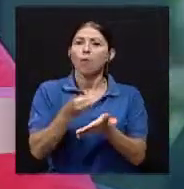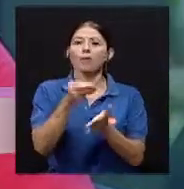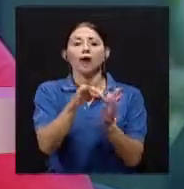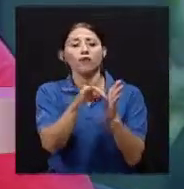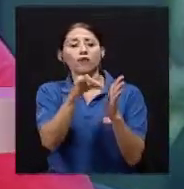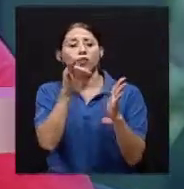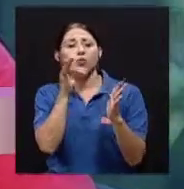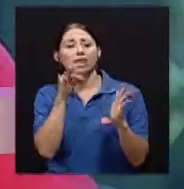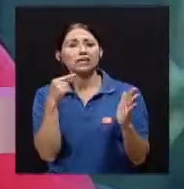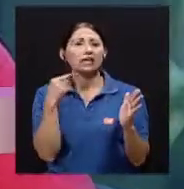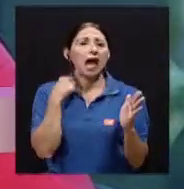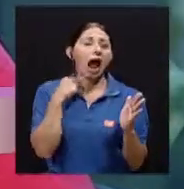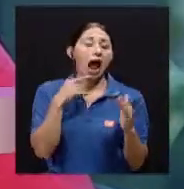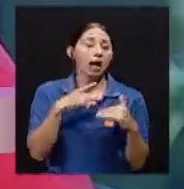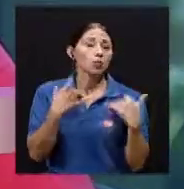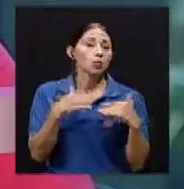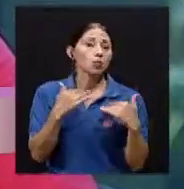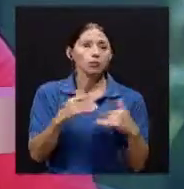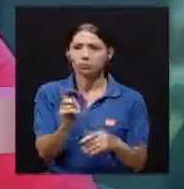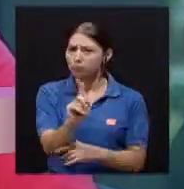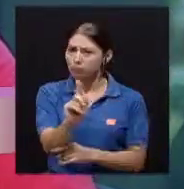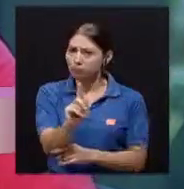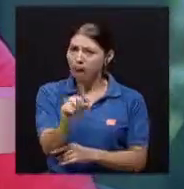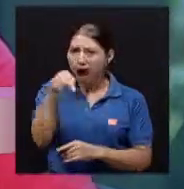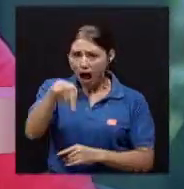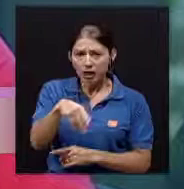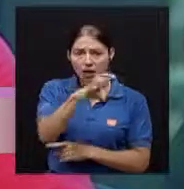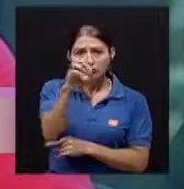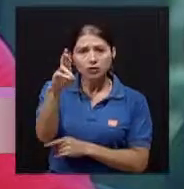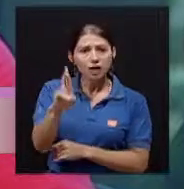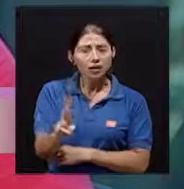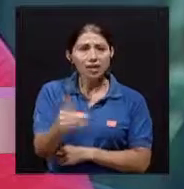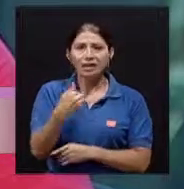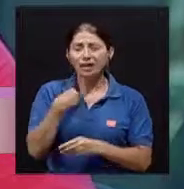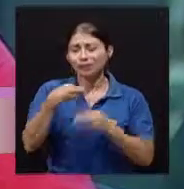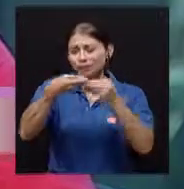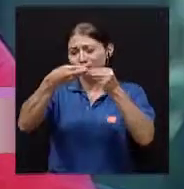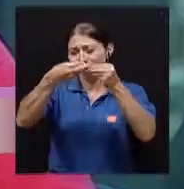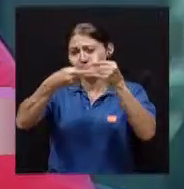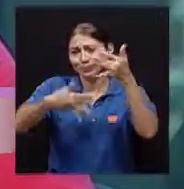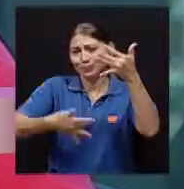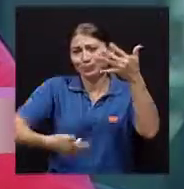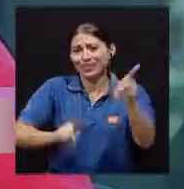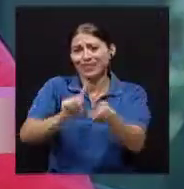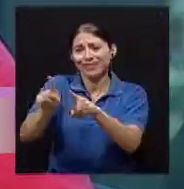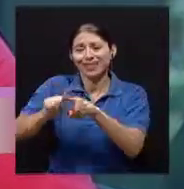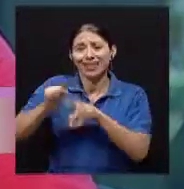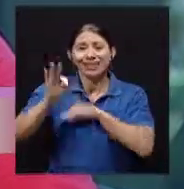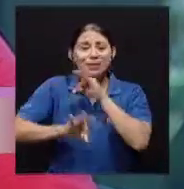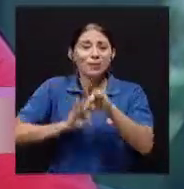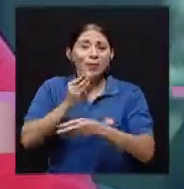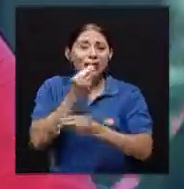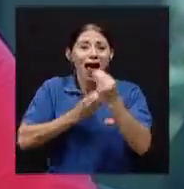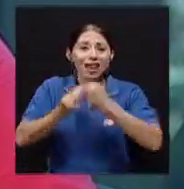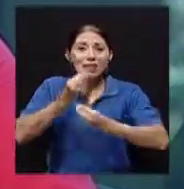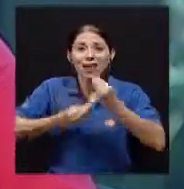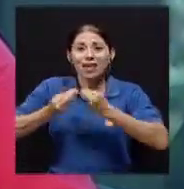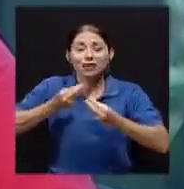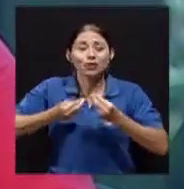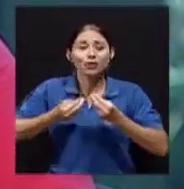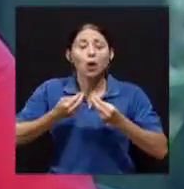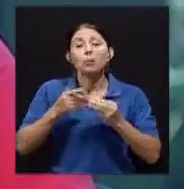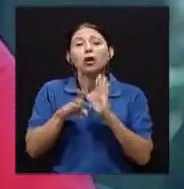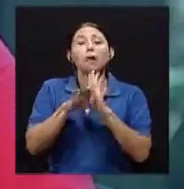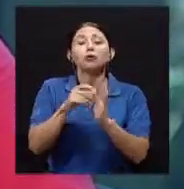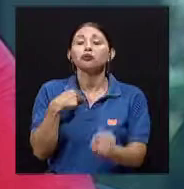alto valor, o sea, de mucho costo, y no es cierto. Aquí en Costa Rica contamos, bueno, con una disponibilidad de alimentos tan maravillosa de que uno de pronto